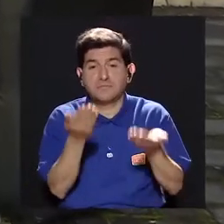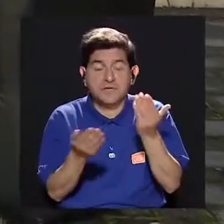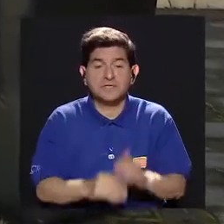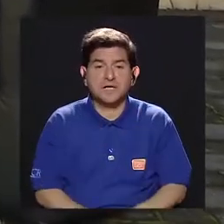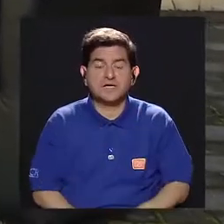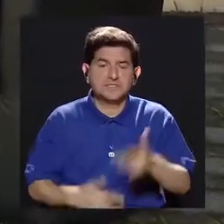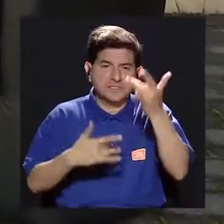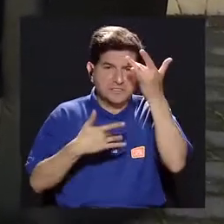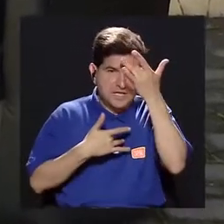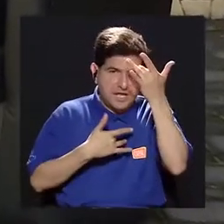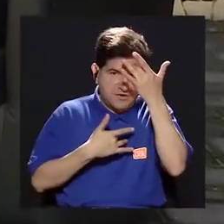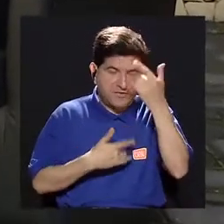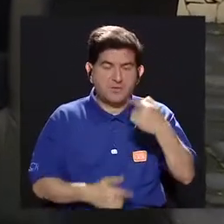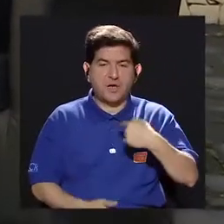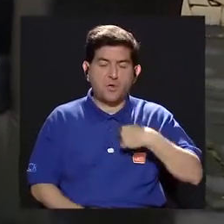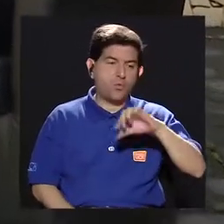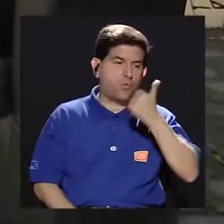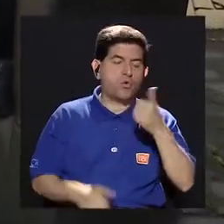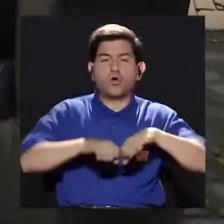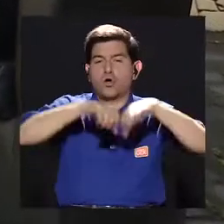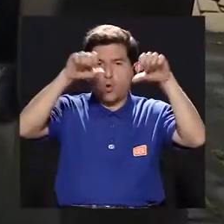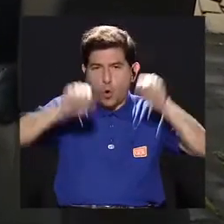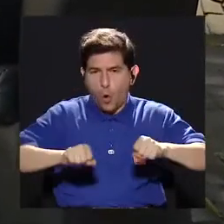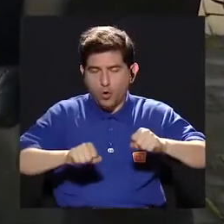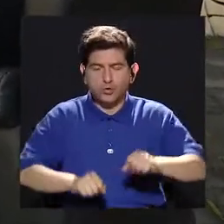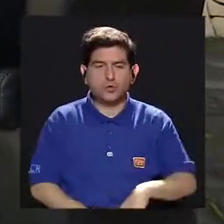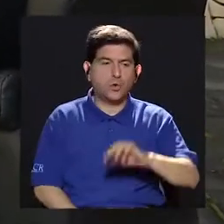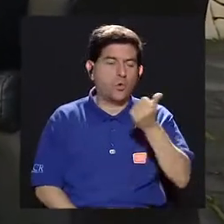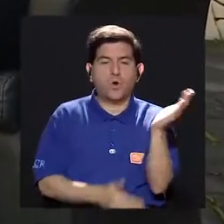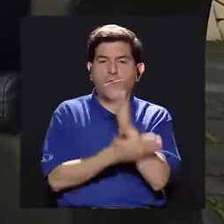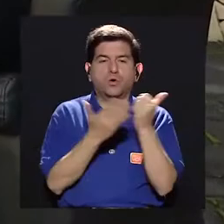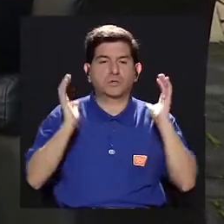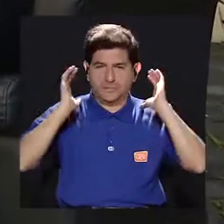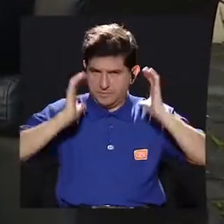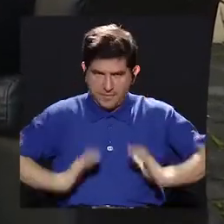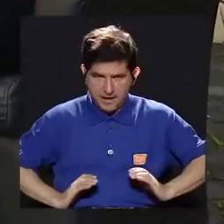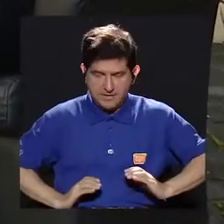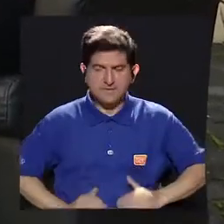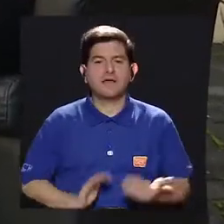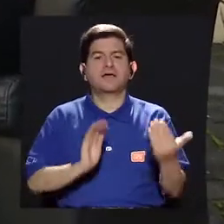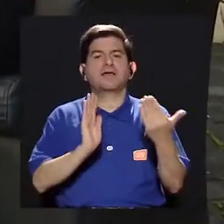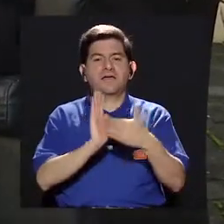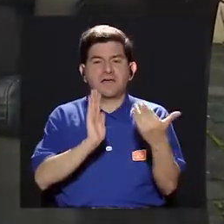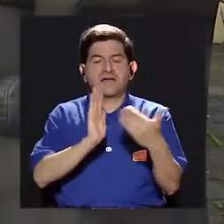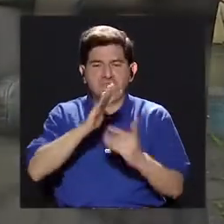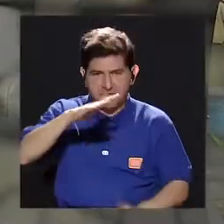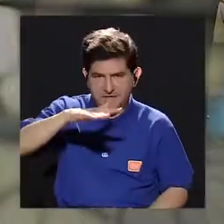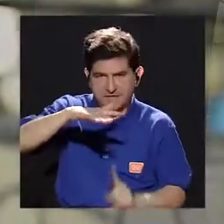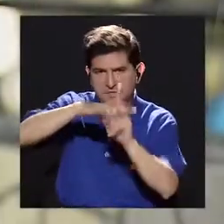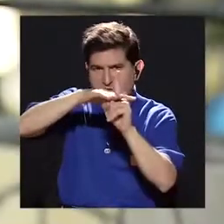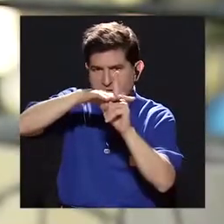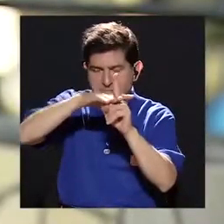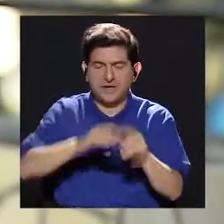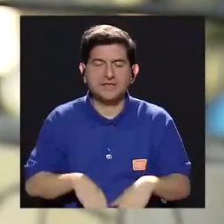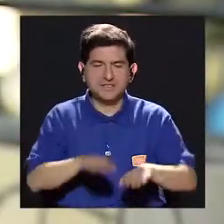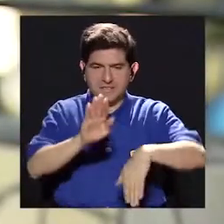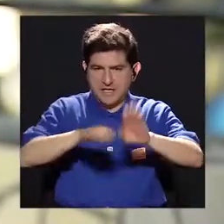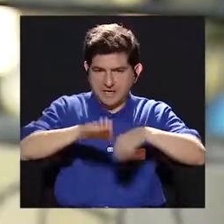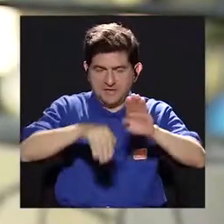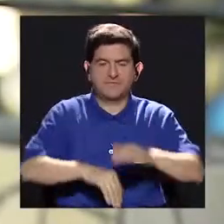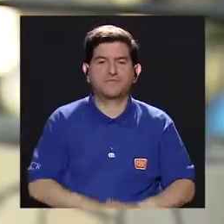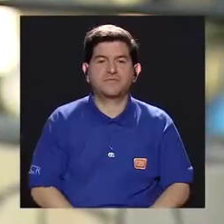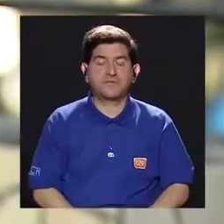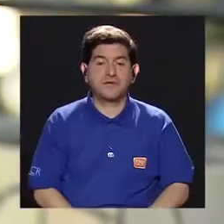serían por enfermedades que uno tiene en otro sistema o en otros órganos y que dan alguna manifestación a nivel de